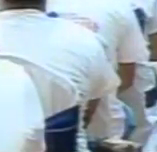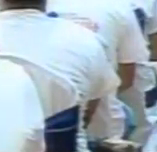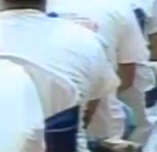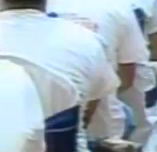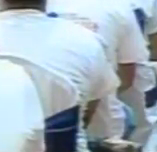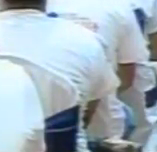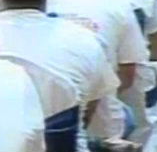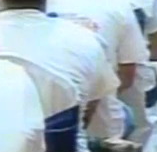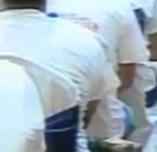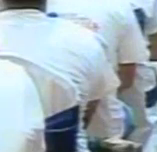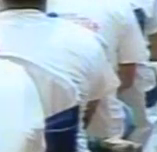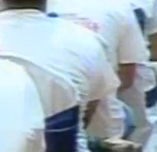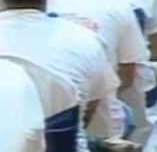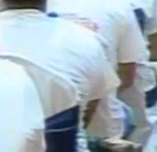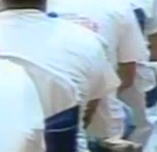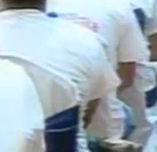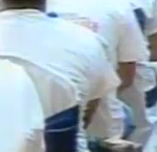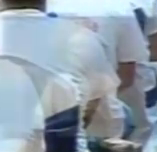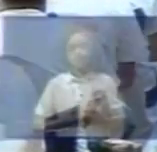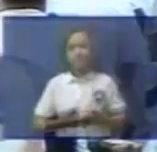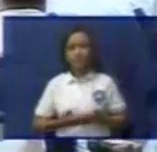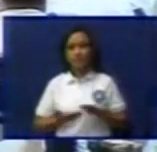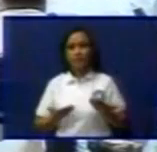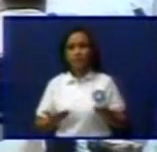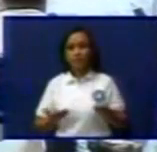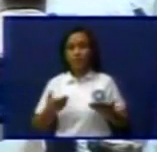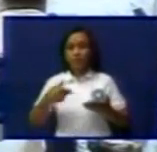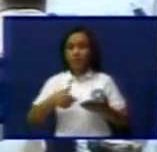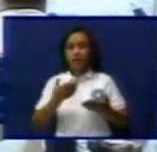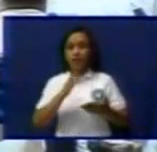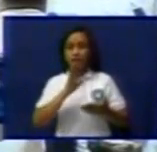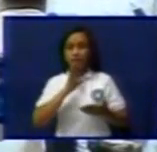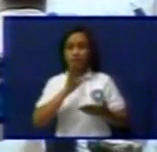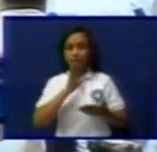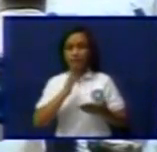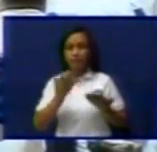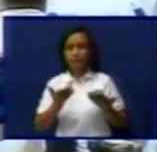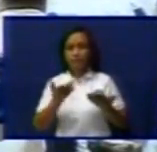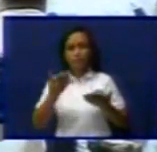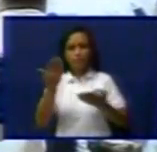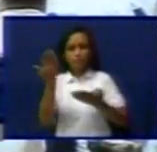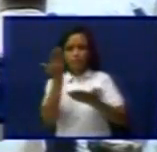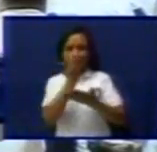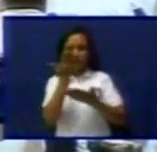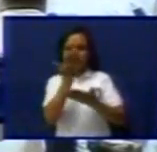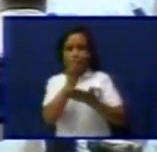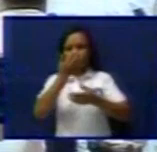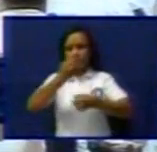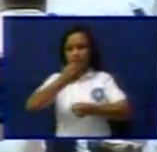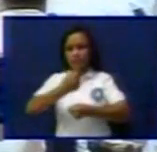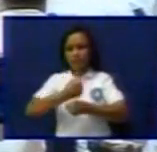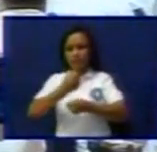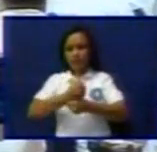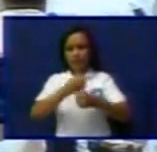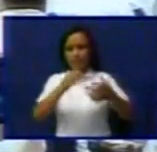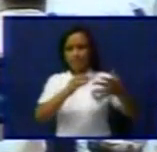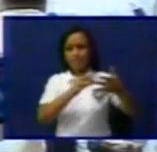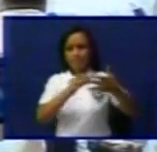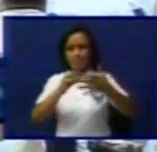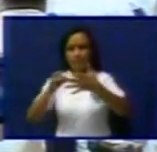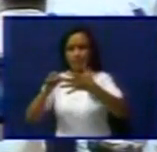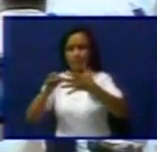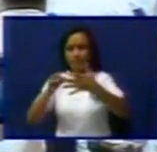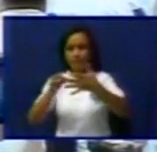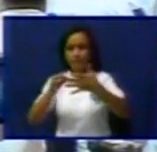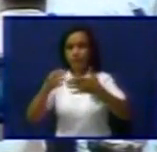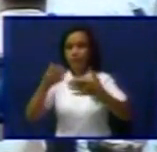acordara esta tarde la ruta sobre la cual se van a hacer los estudios y trabajos específicos en los